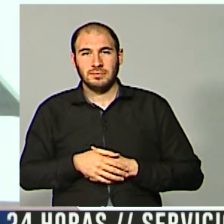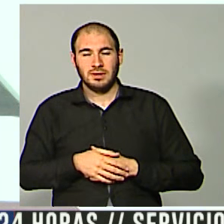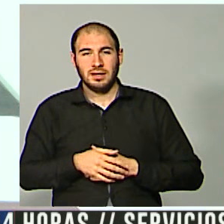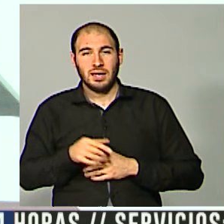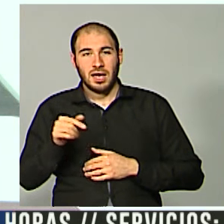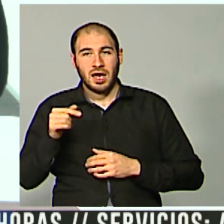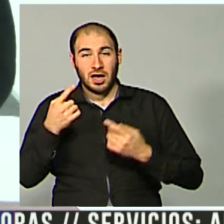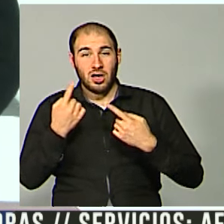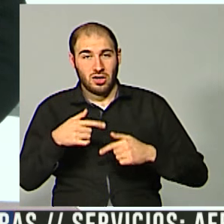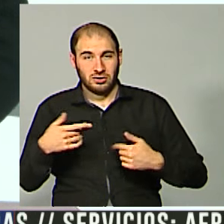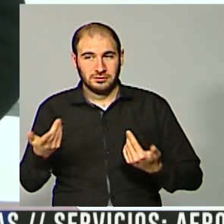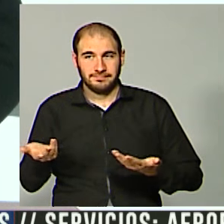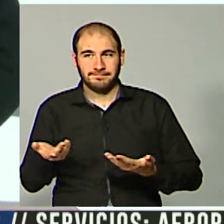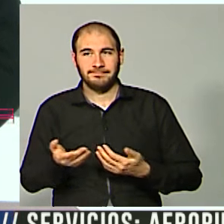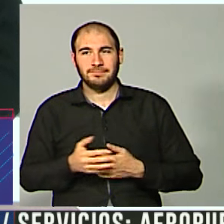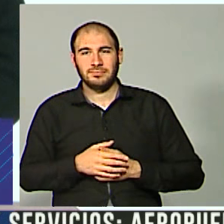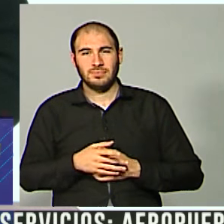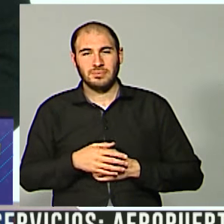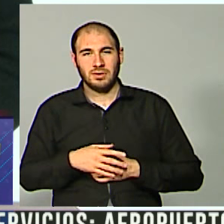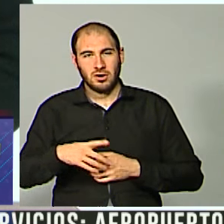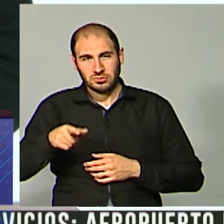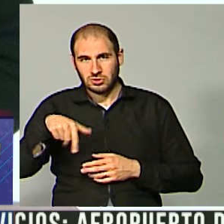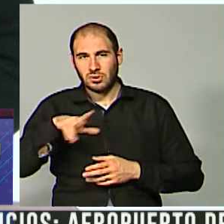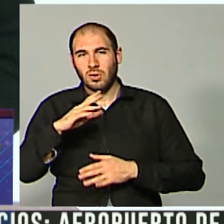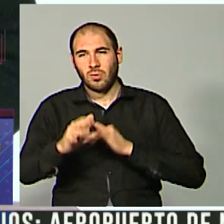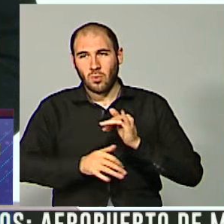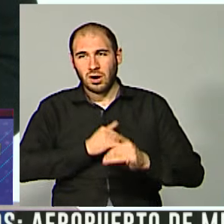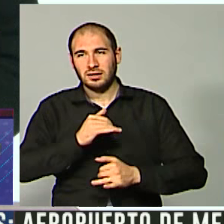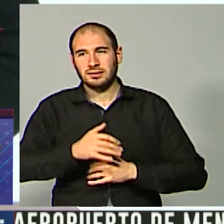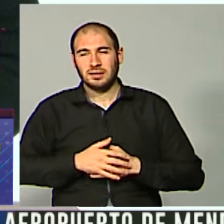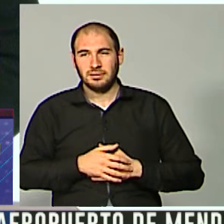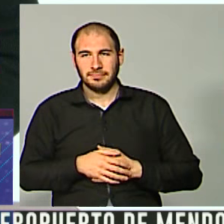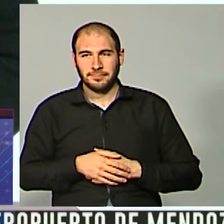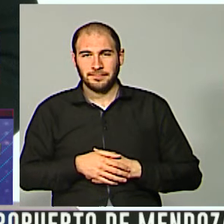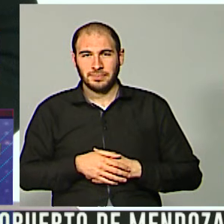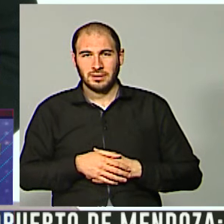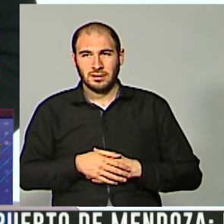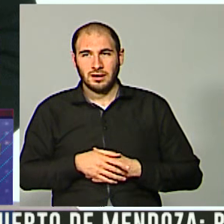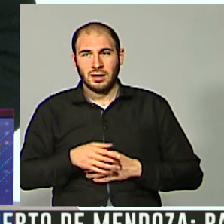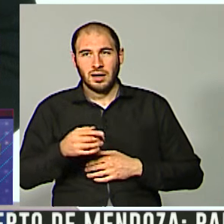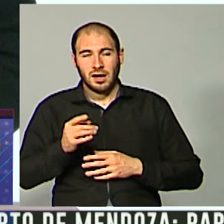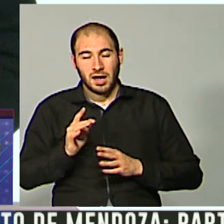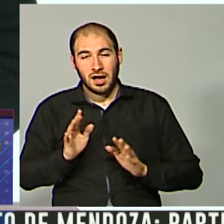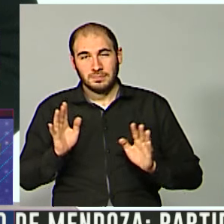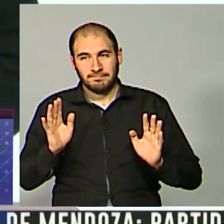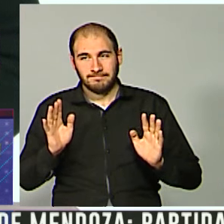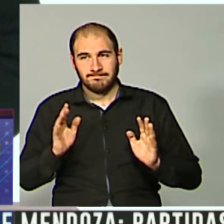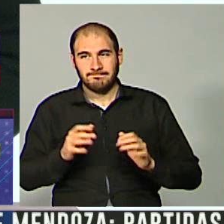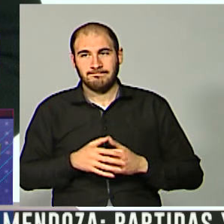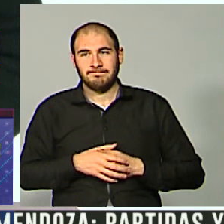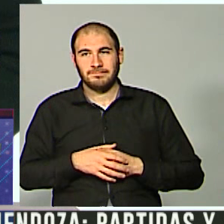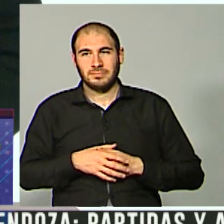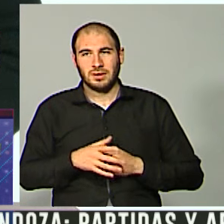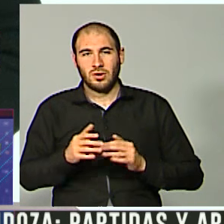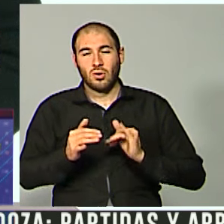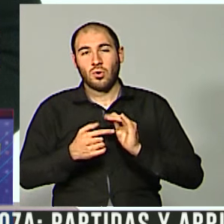Así son las cosas. Queríamos comentarle y aún con el riesgo de revelar